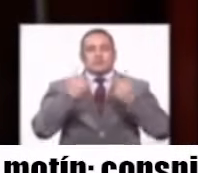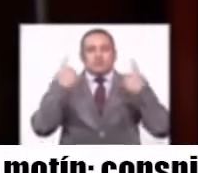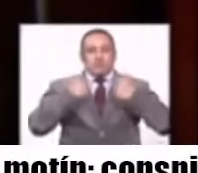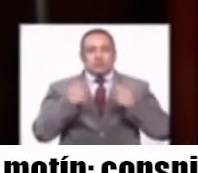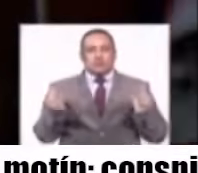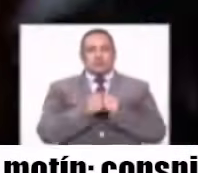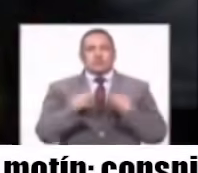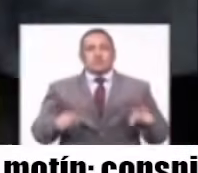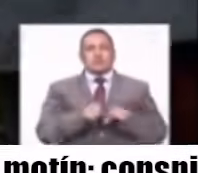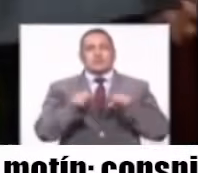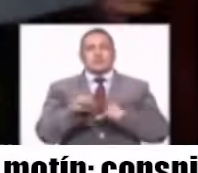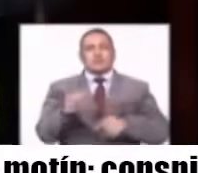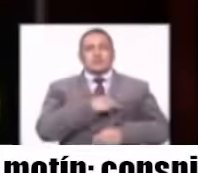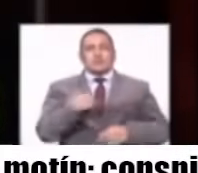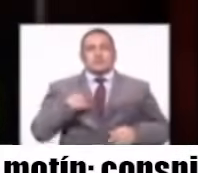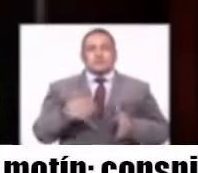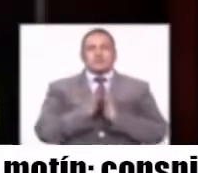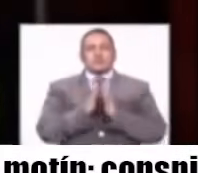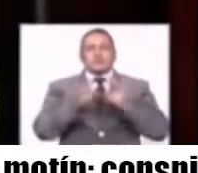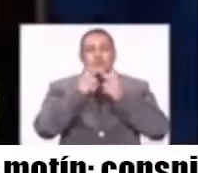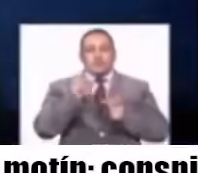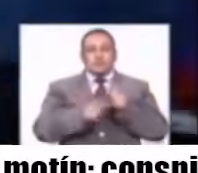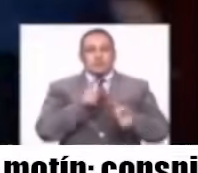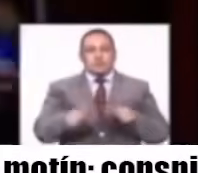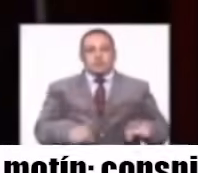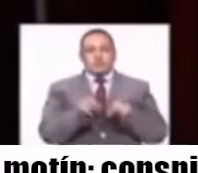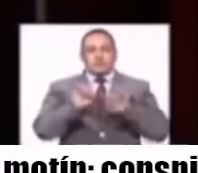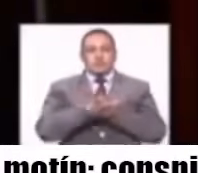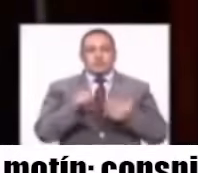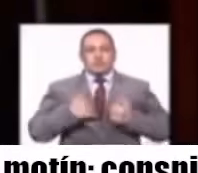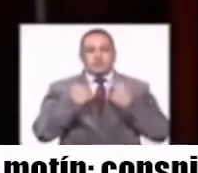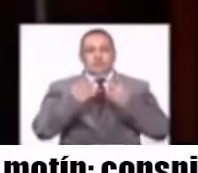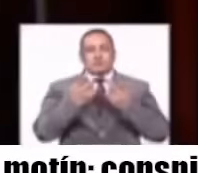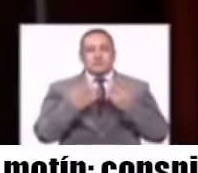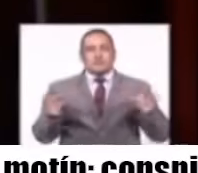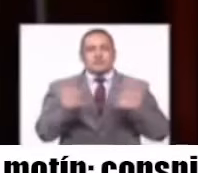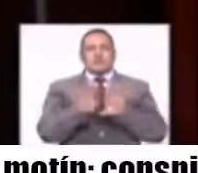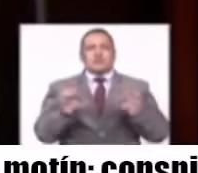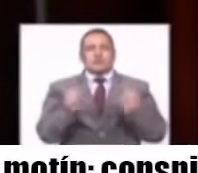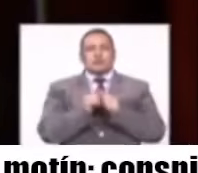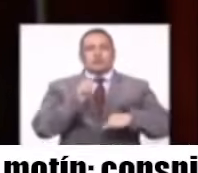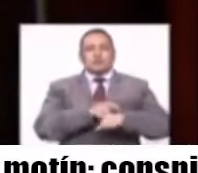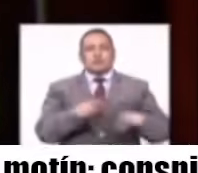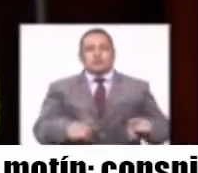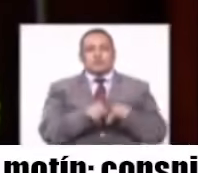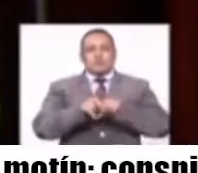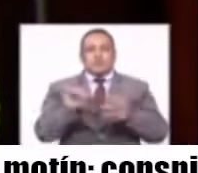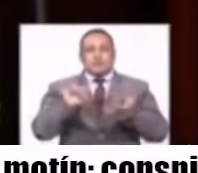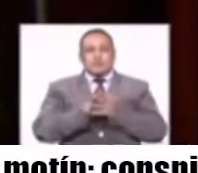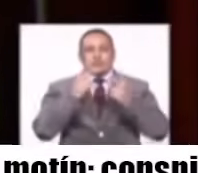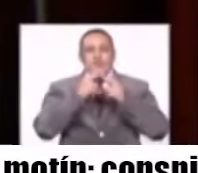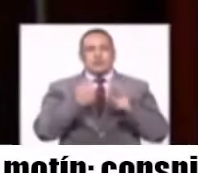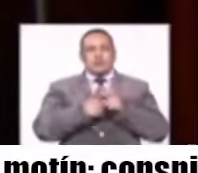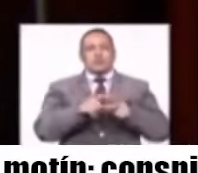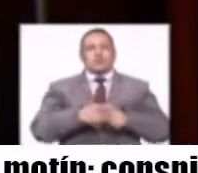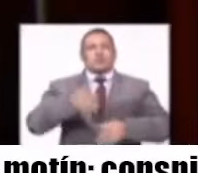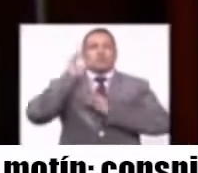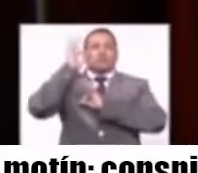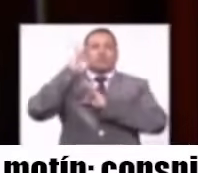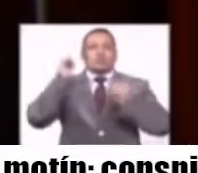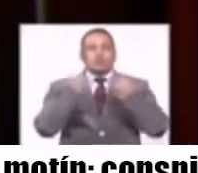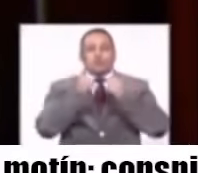a sus ministros y convocaba a la población en lugares cerrados con plata del Estado para hacer proselitismo